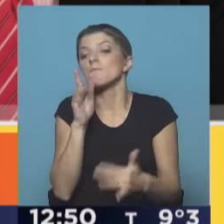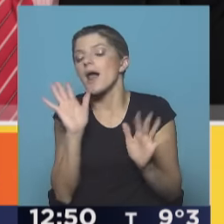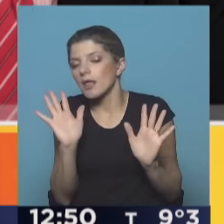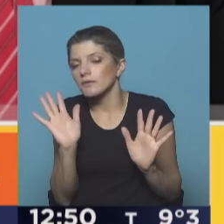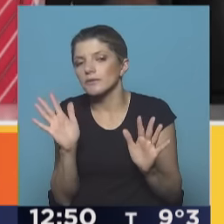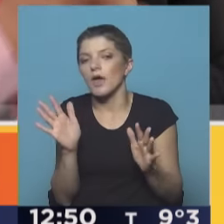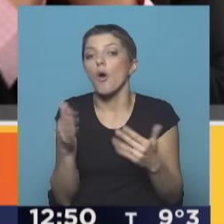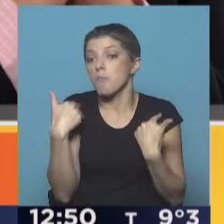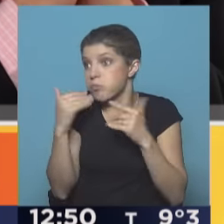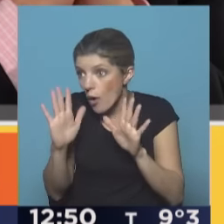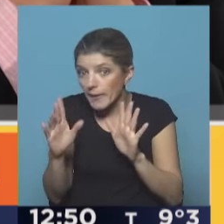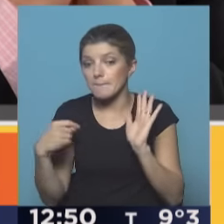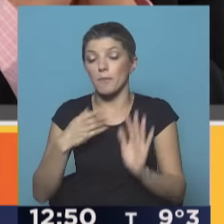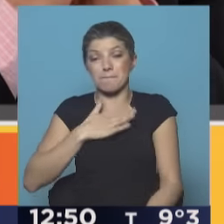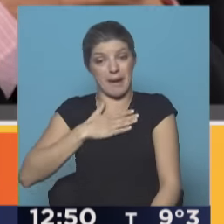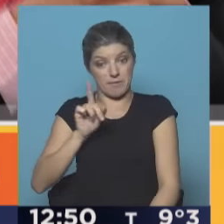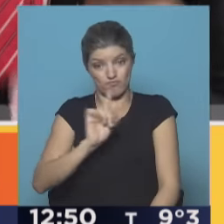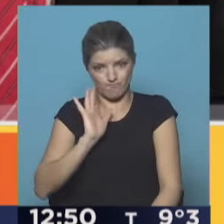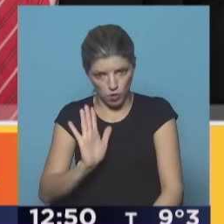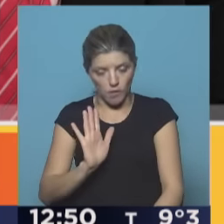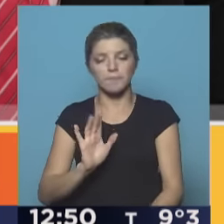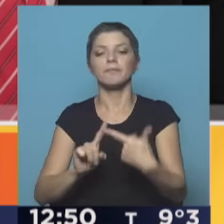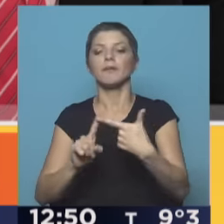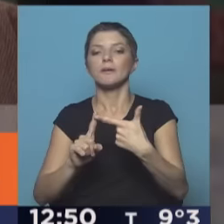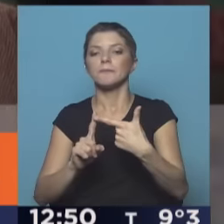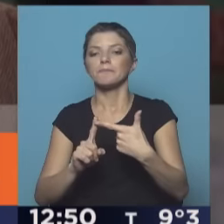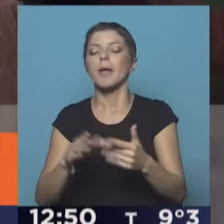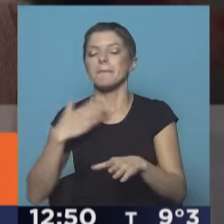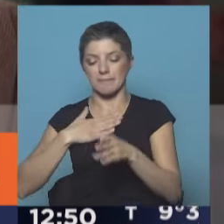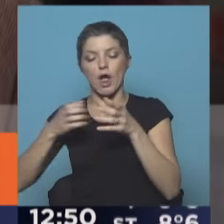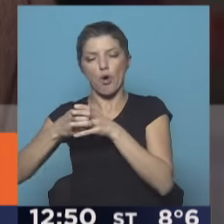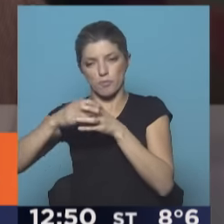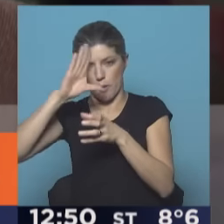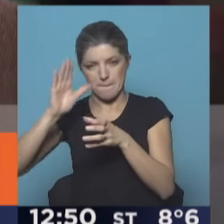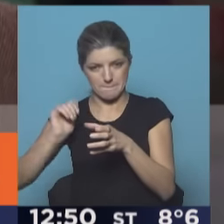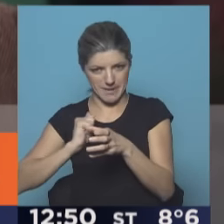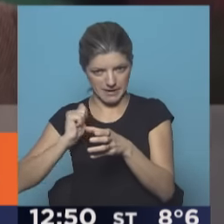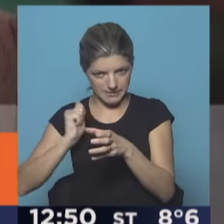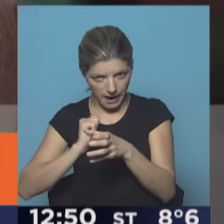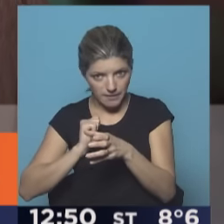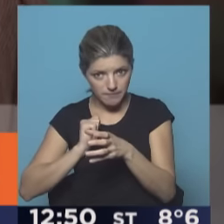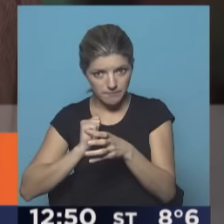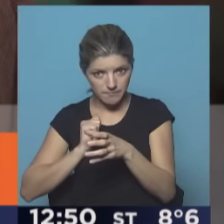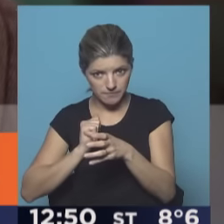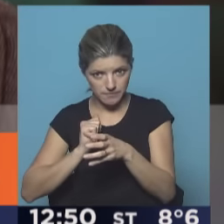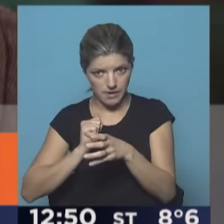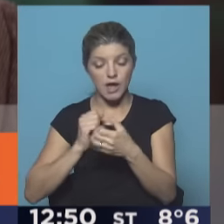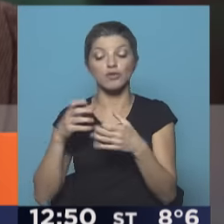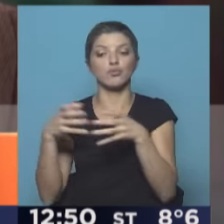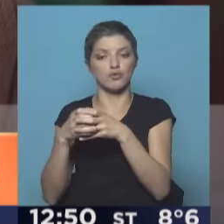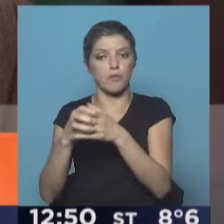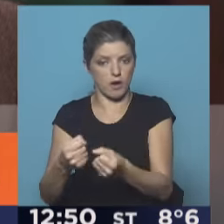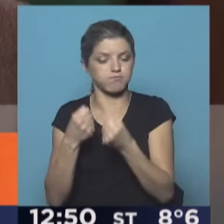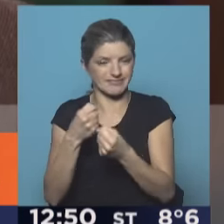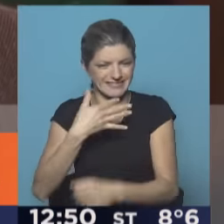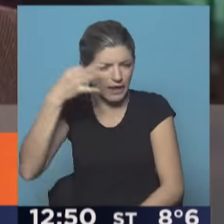evidentemente pero no lo creo yo creo que los militares digamos es una corporación los golpistas bastante seguro de lo lo que